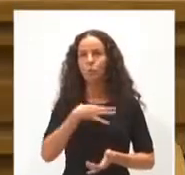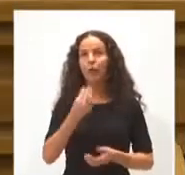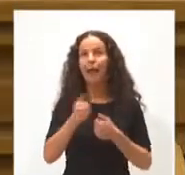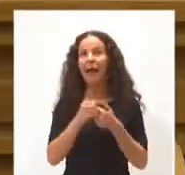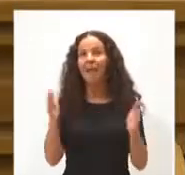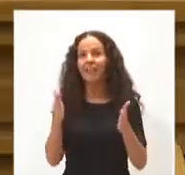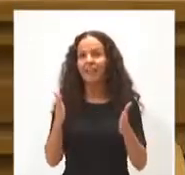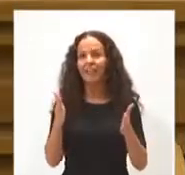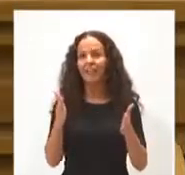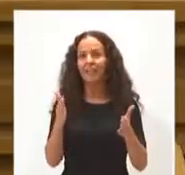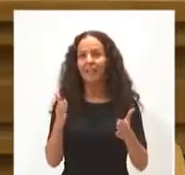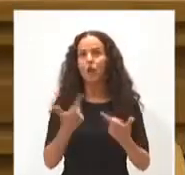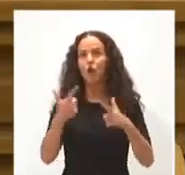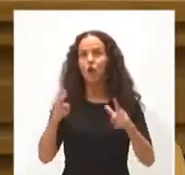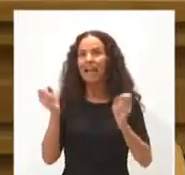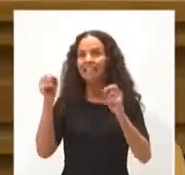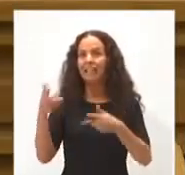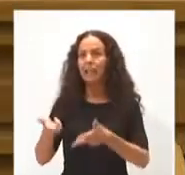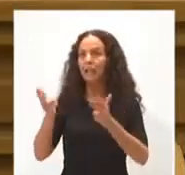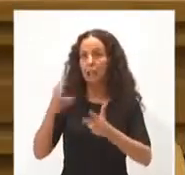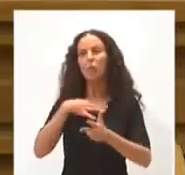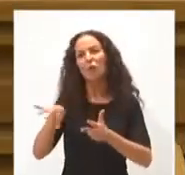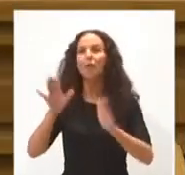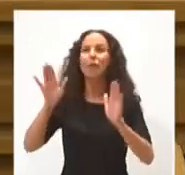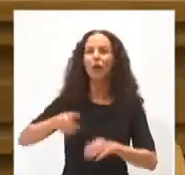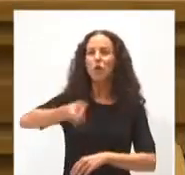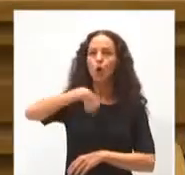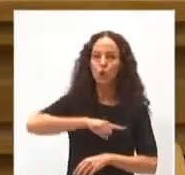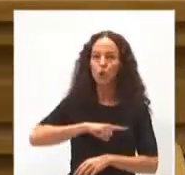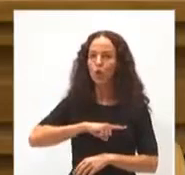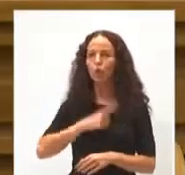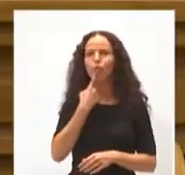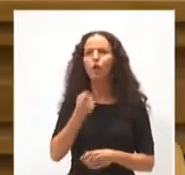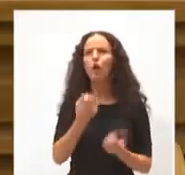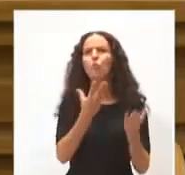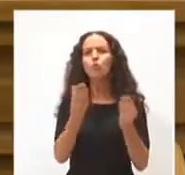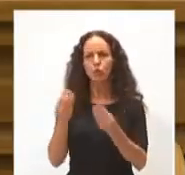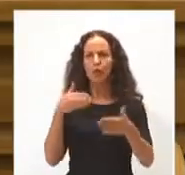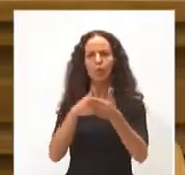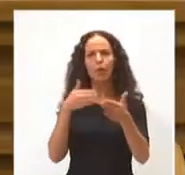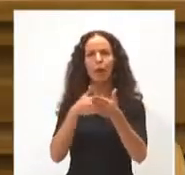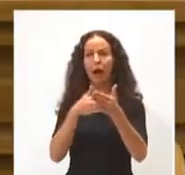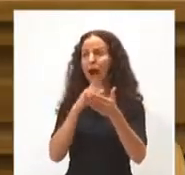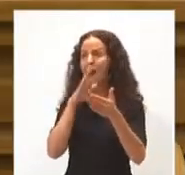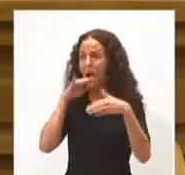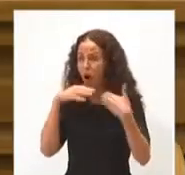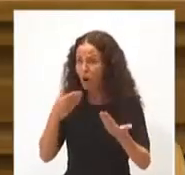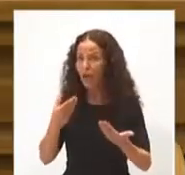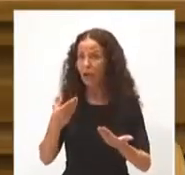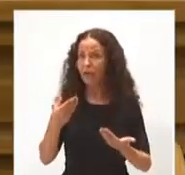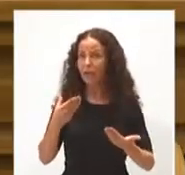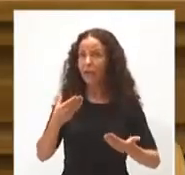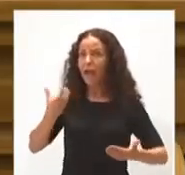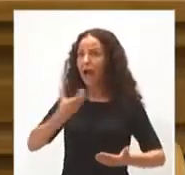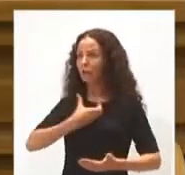local e incluso inaugurarlo sin licencias de otra cosa pero nosotros nos hemos encontrado muchas dificultades que ahora obviamente el ayuntamiento está y